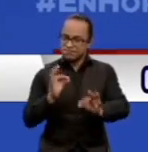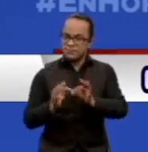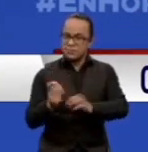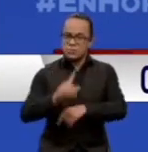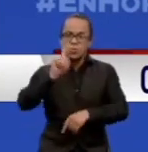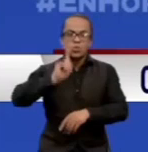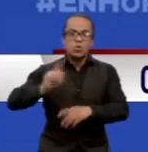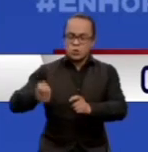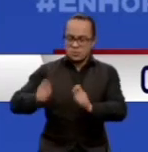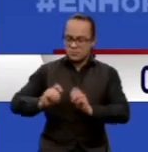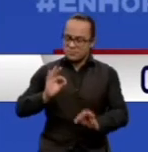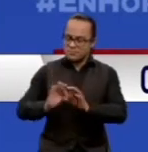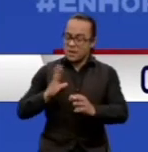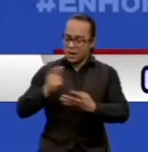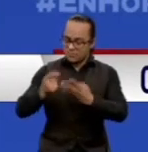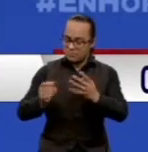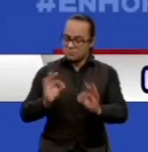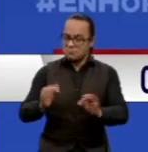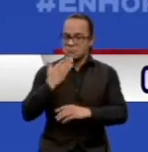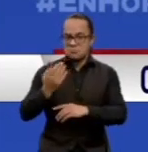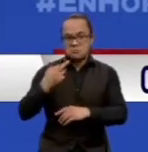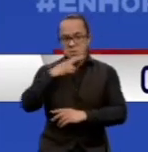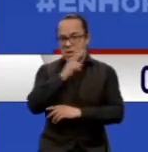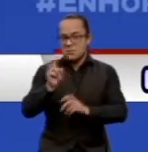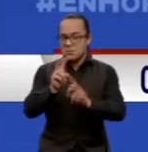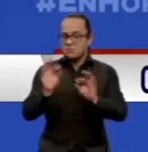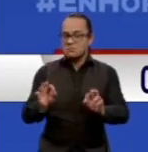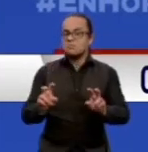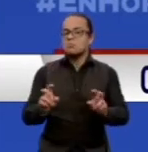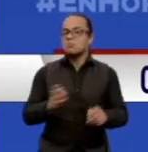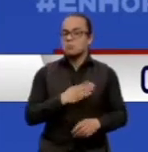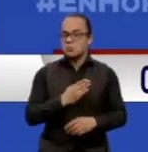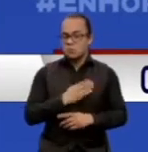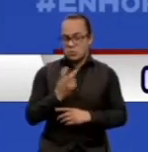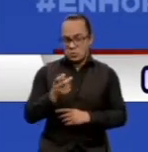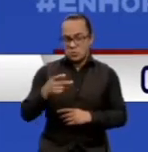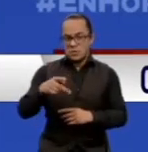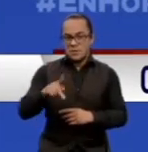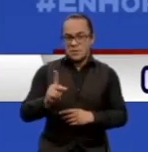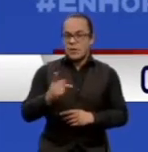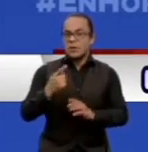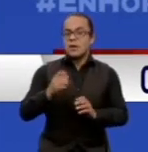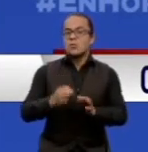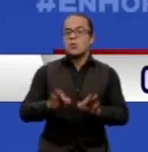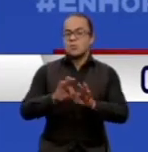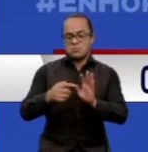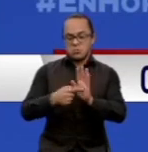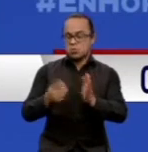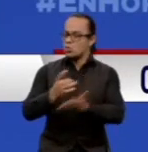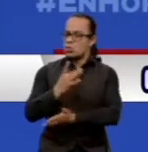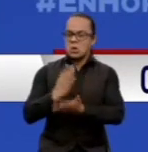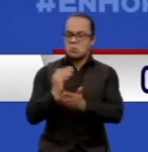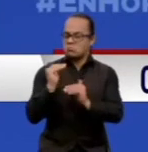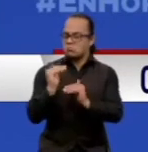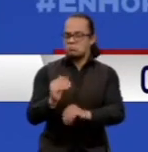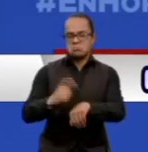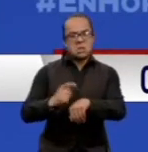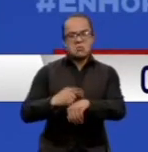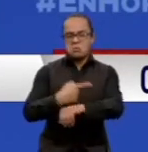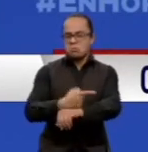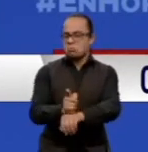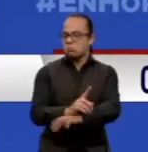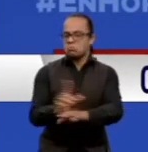es más comprometida y leal que nada. El punto está en que no le pongas horarios rígidos que después